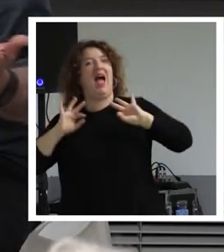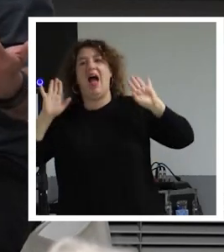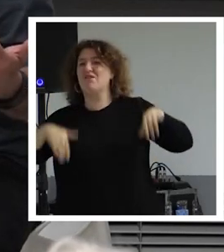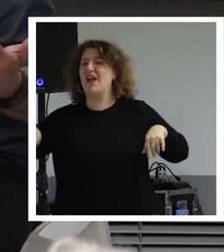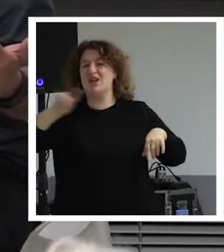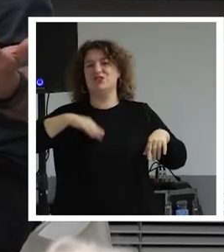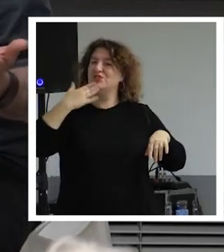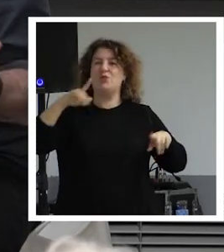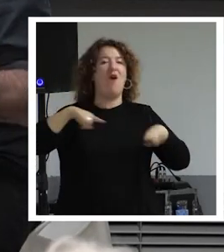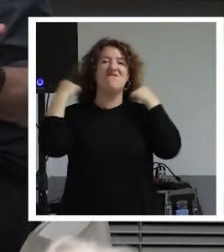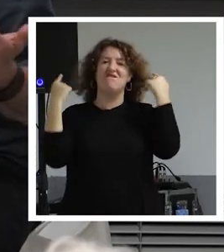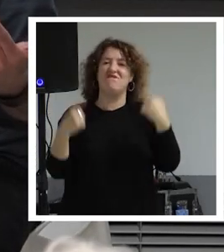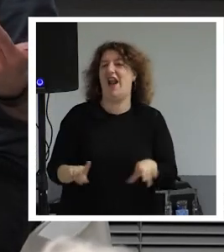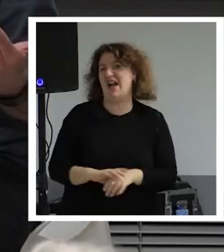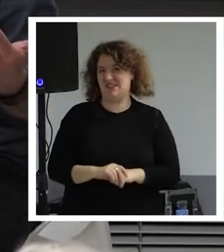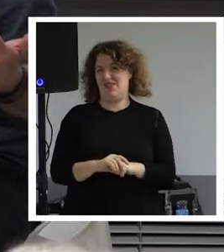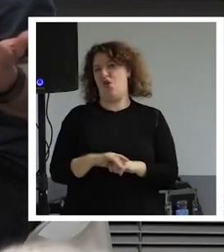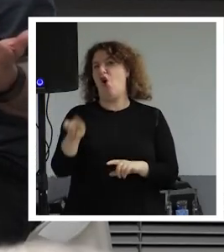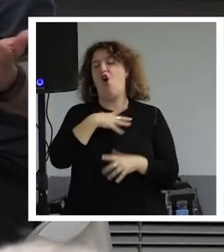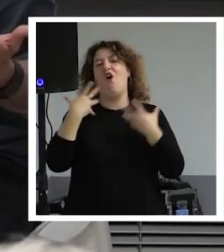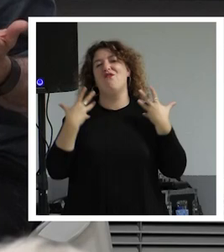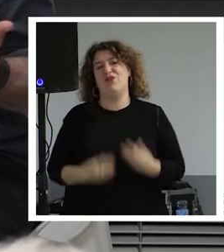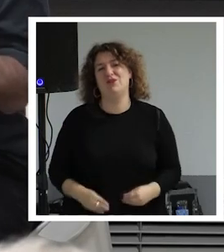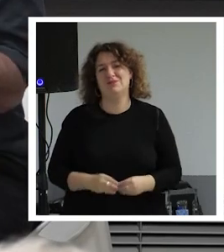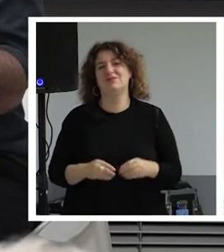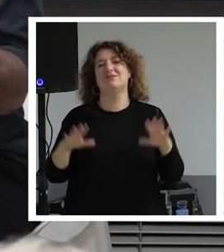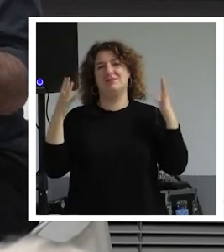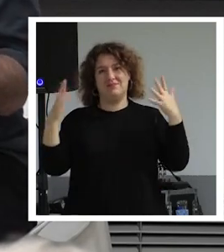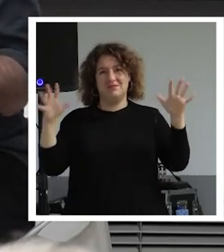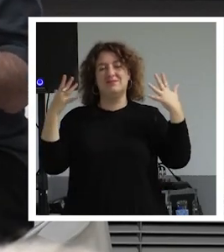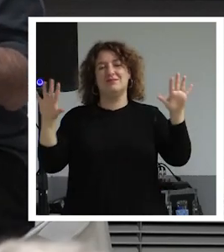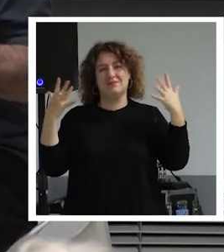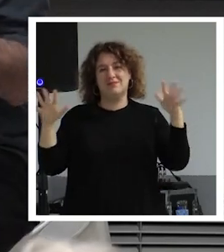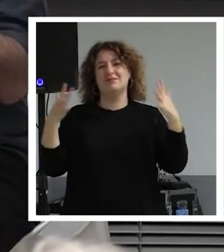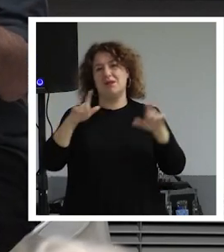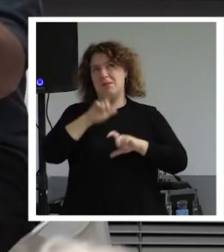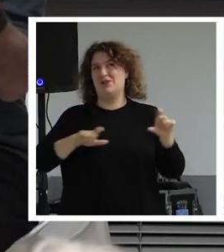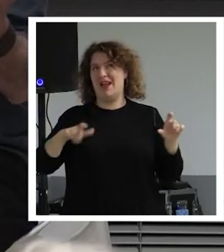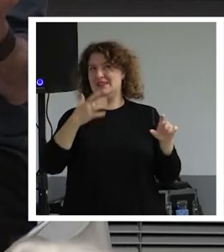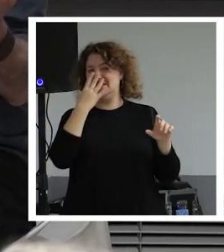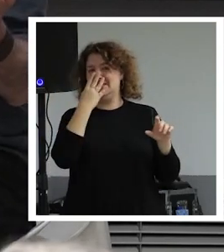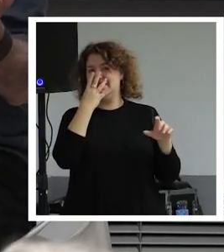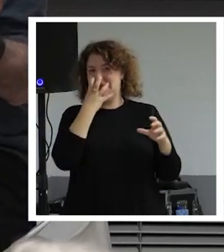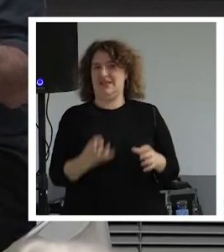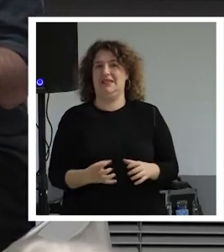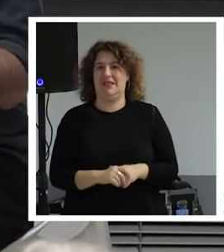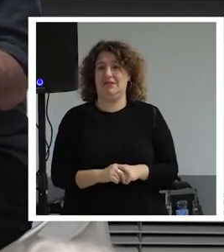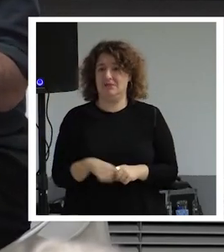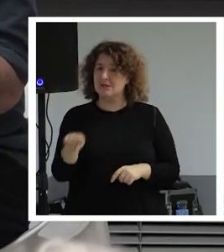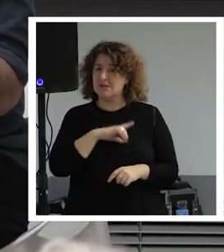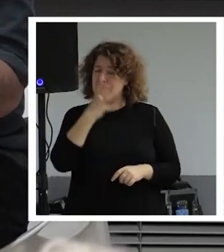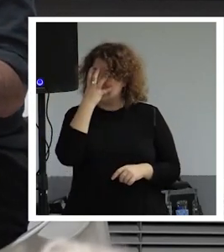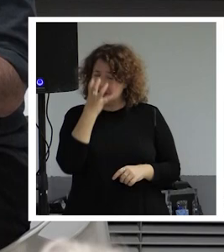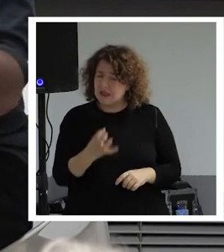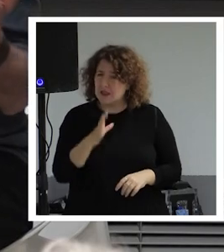pueden ser muy pocos porque si no nos Irán especiales y por lo tanto esa sociedad en donde de lo que se trata es de ser especial nos constituye